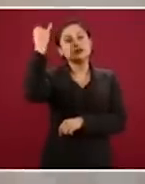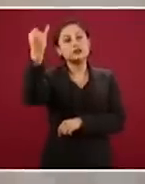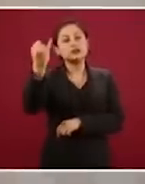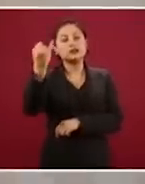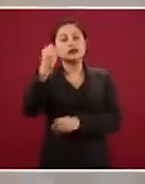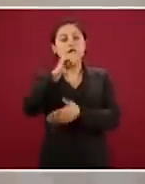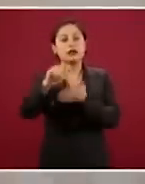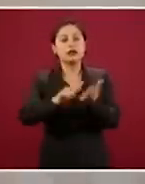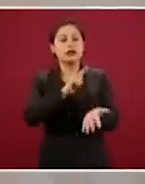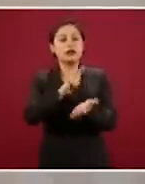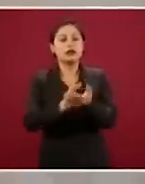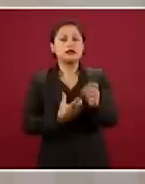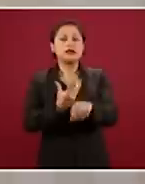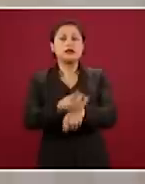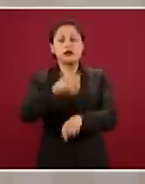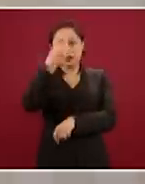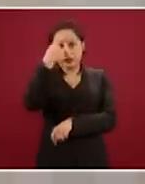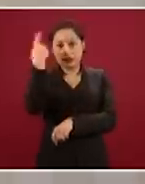para